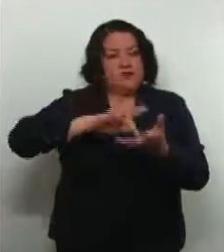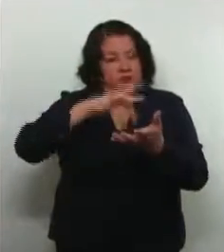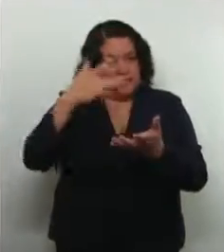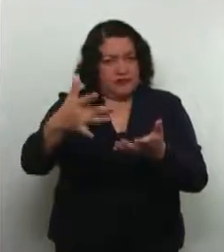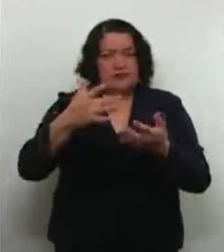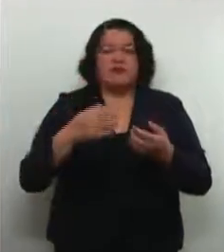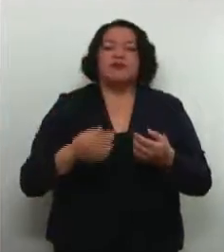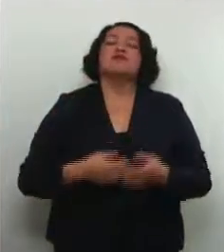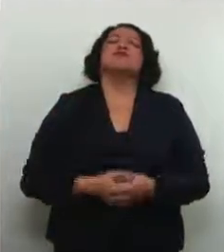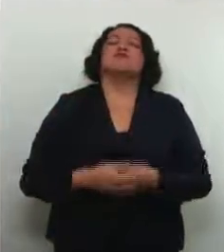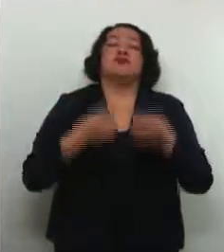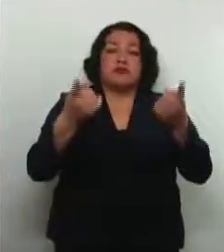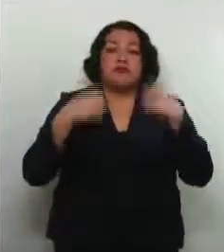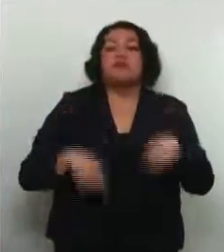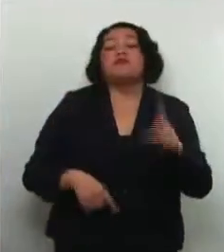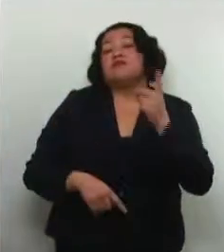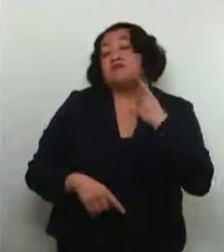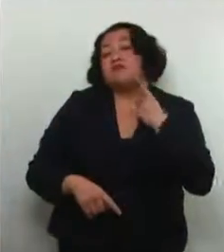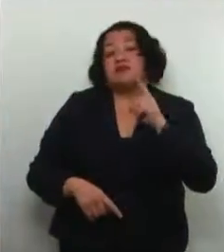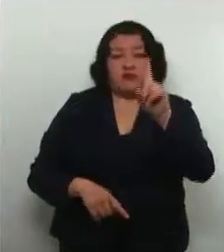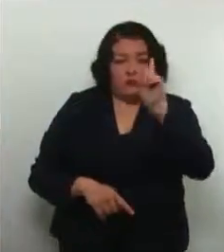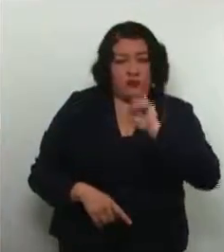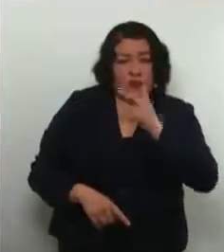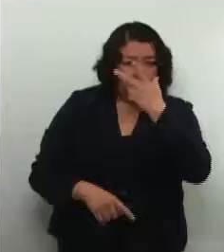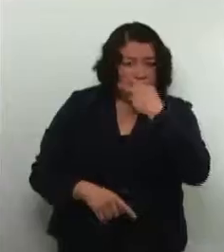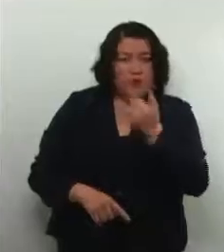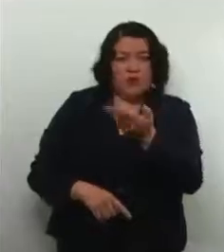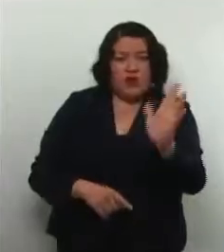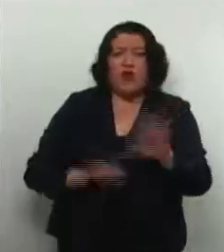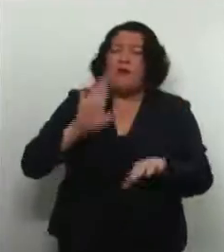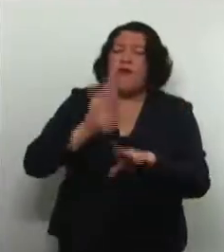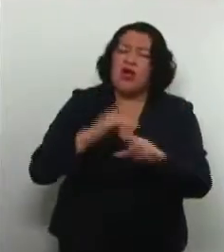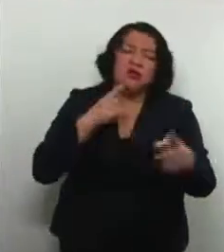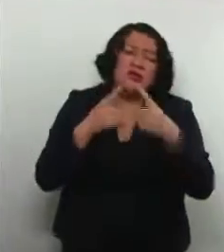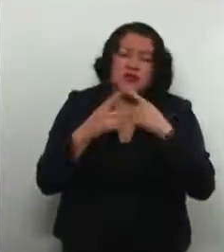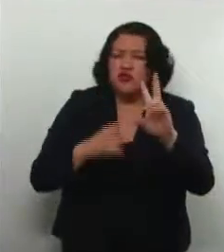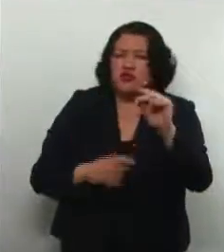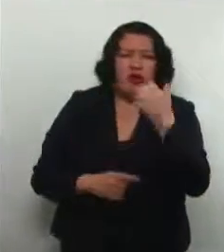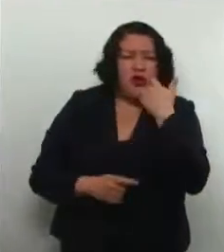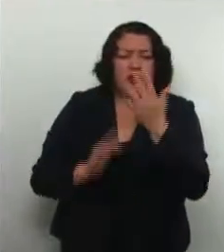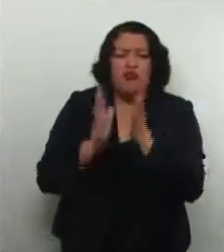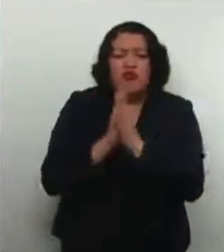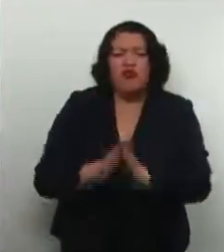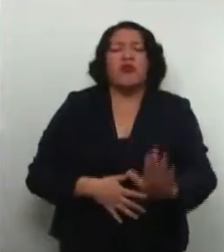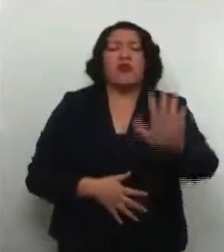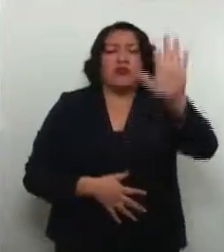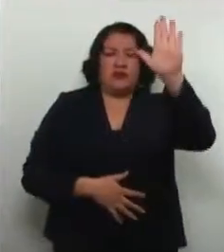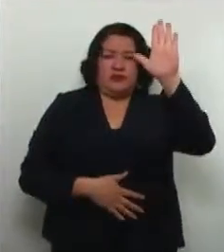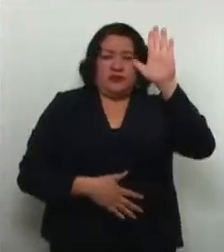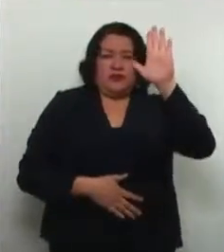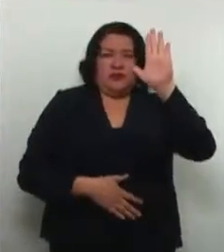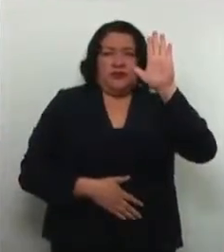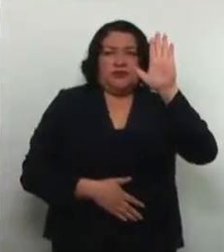Gracias. Las y los constituyentes que estén por la negativa, sírvanse manifestarlo.